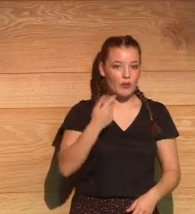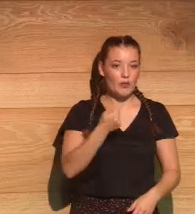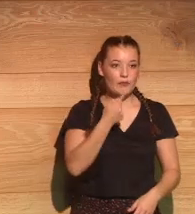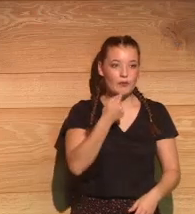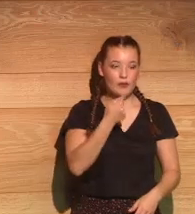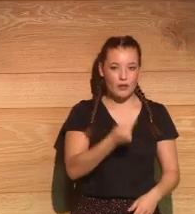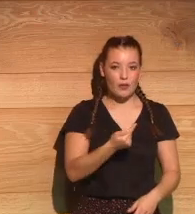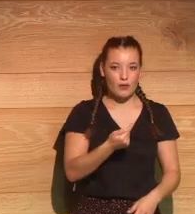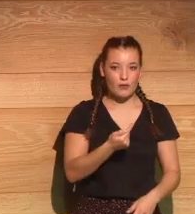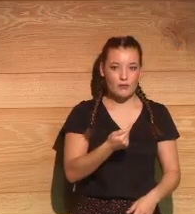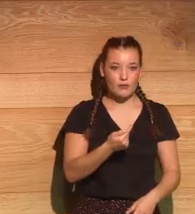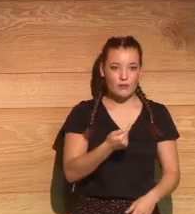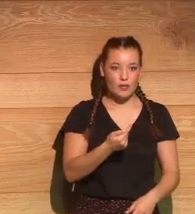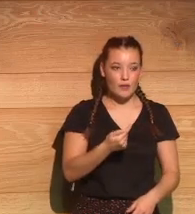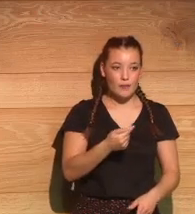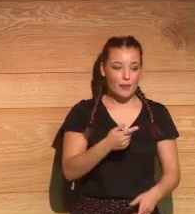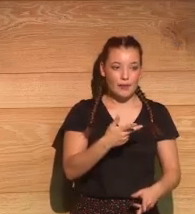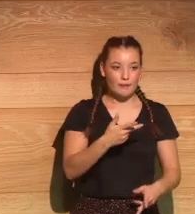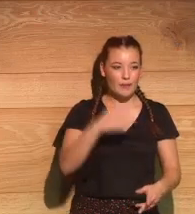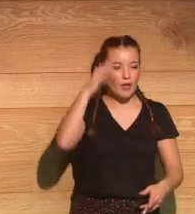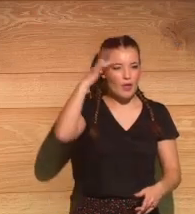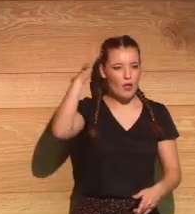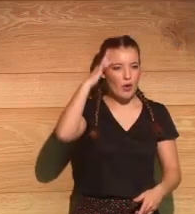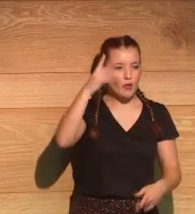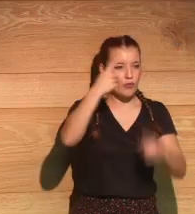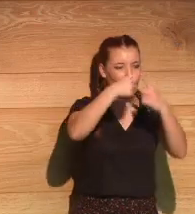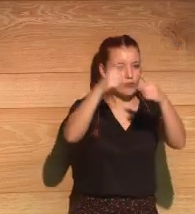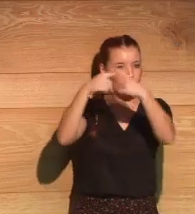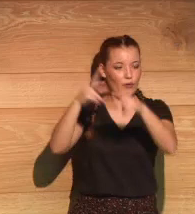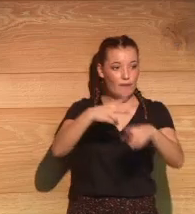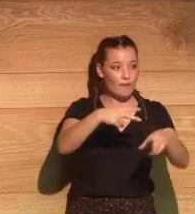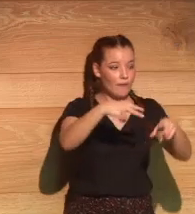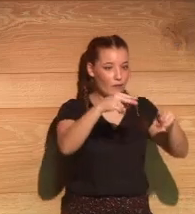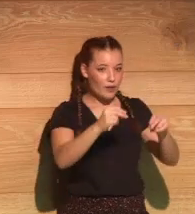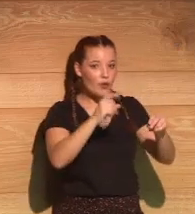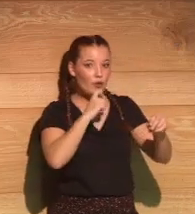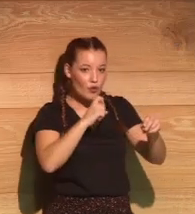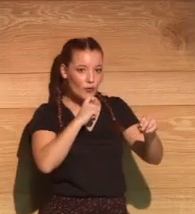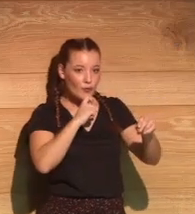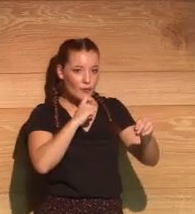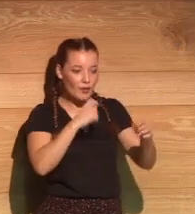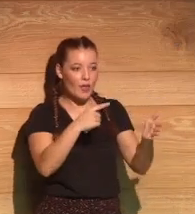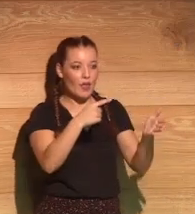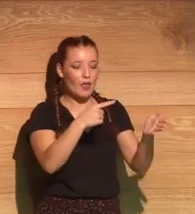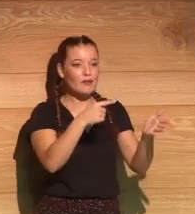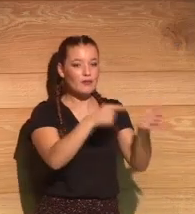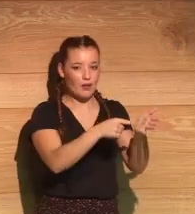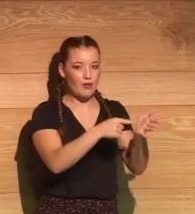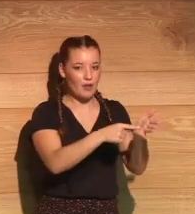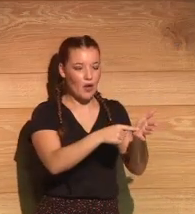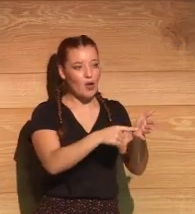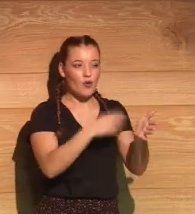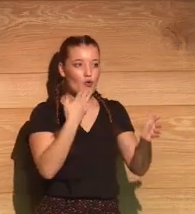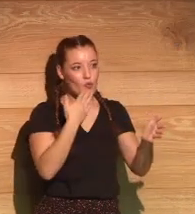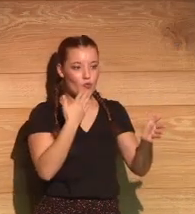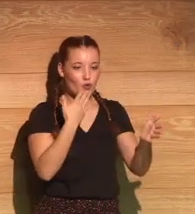de la ideología, o el fin de las ideologías, que él lo teoriza en un libro, se garantiza por medio de este estado de bienestar donde pues